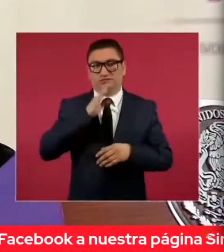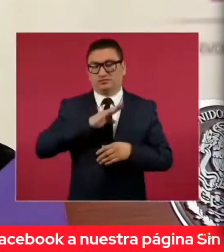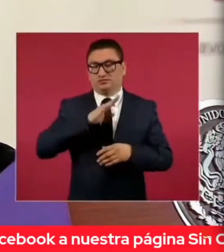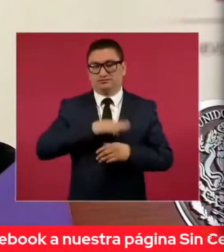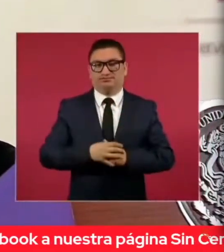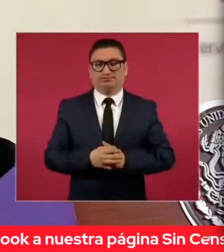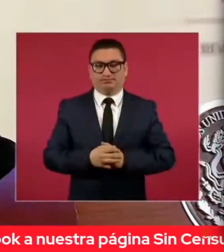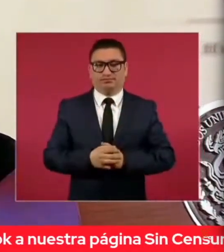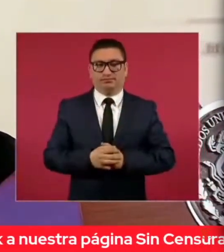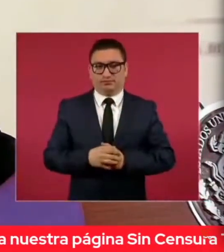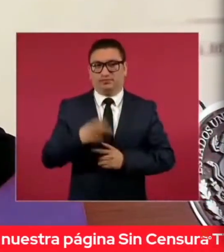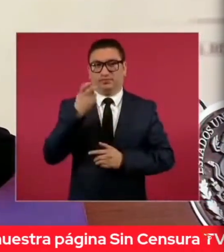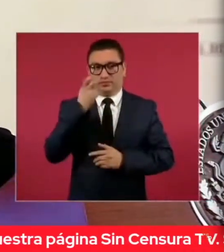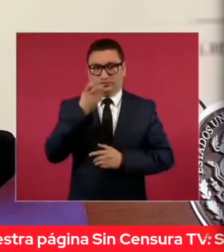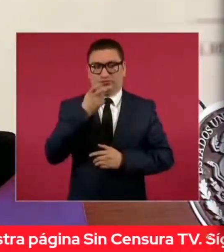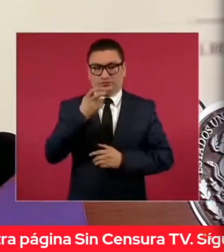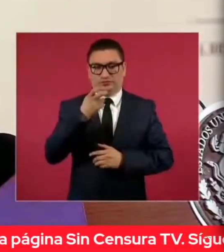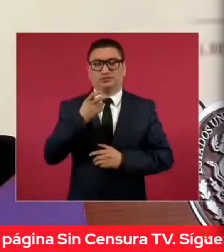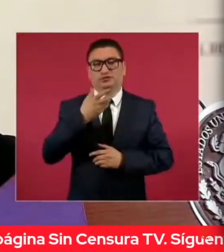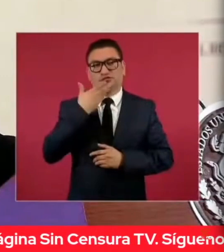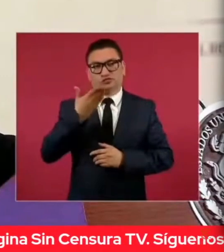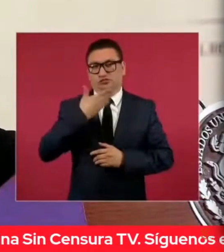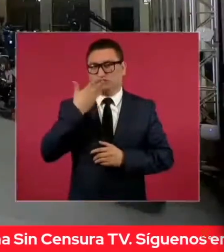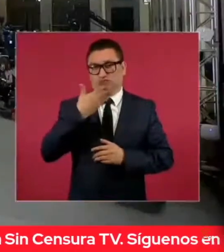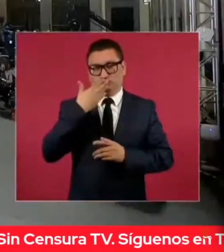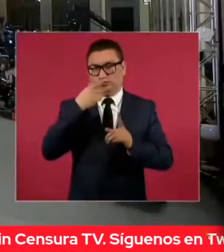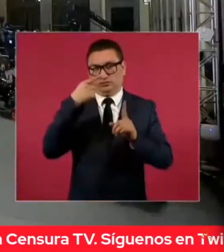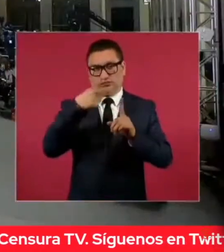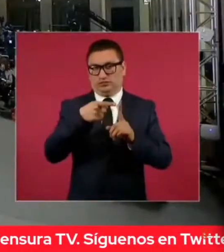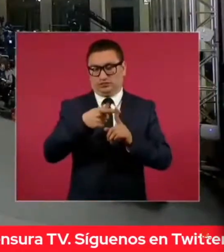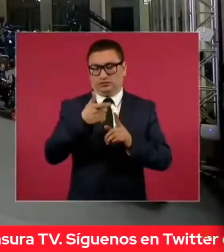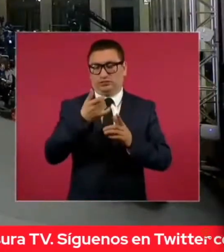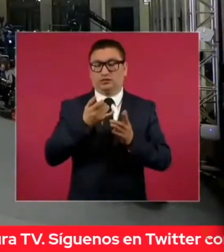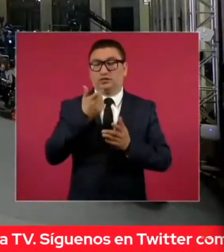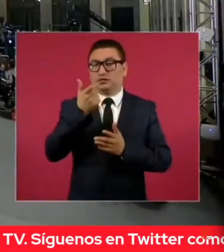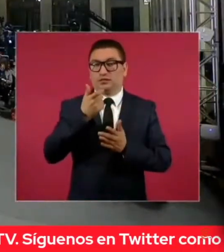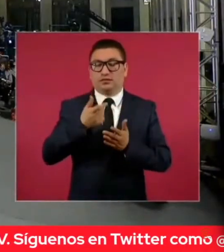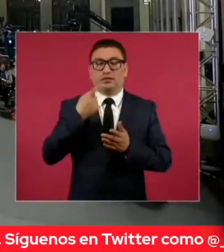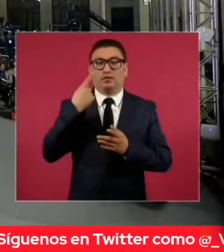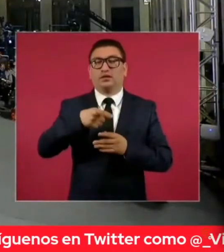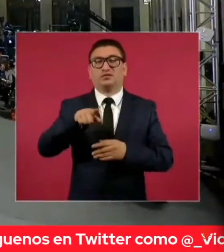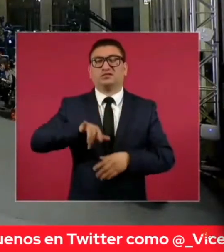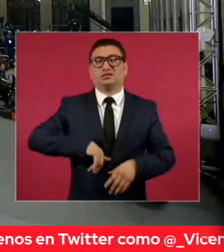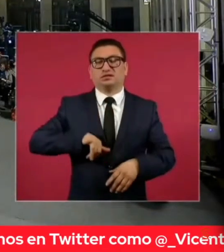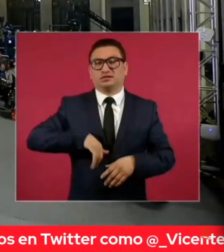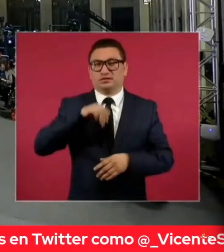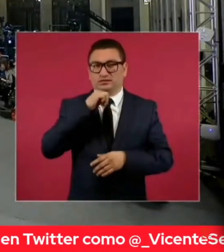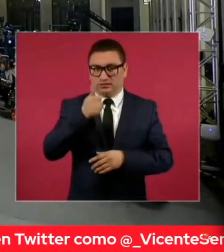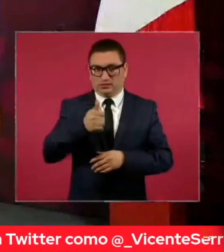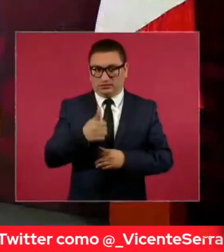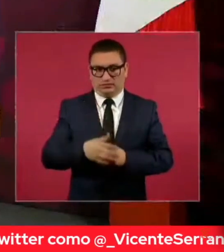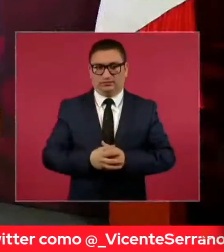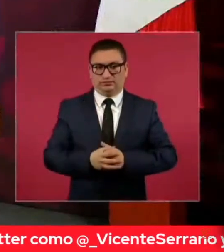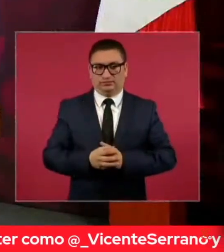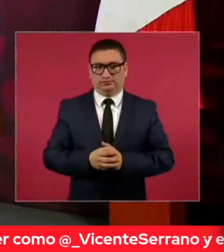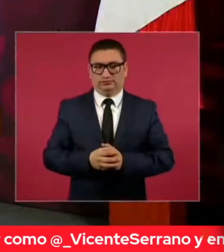pública. Por eso destinaban el presupuesto. No les interesaba, aunque parezca increíble,